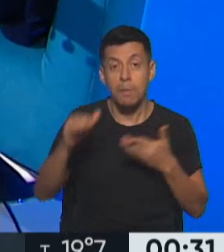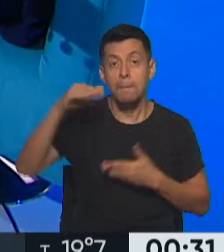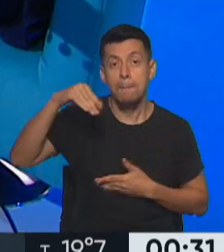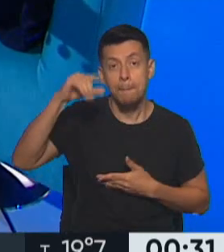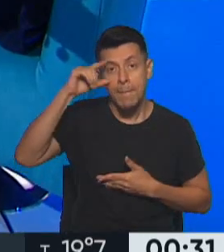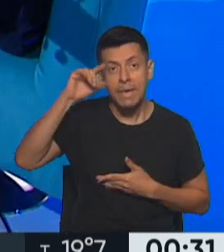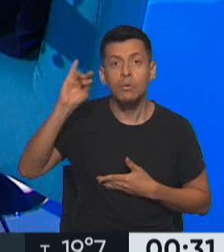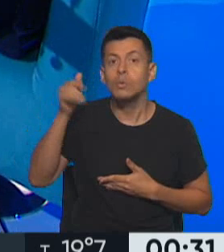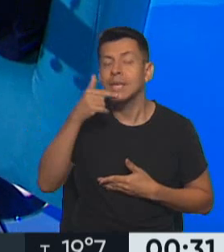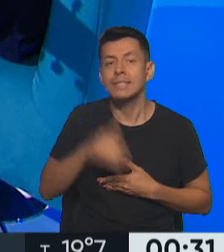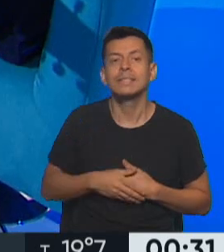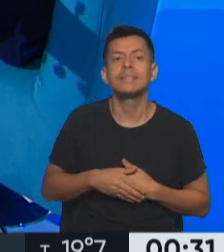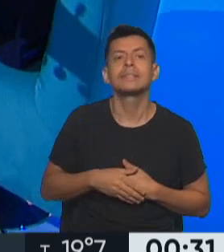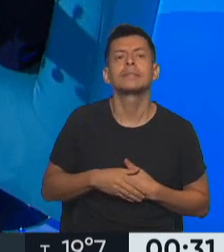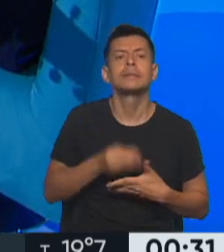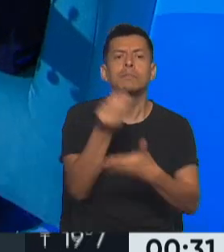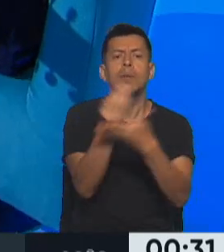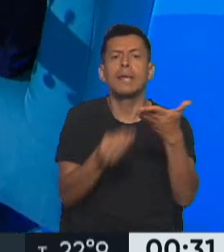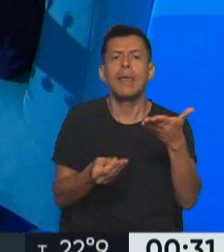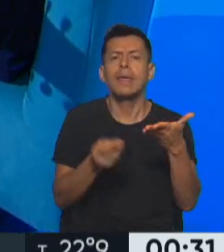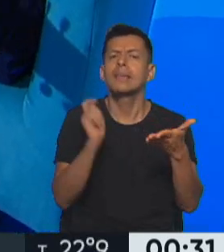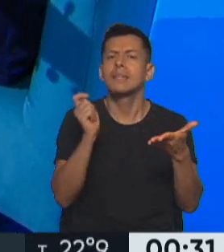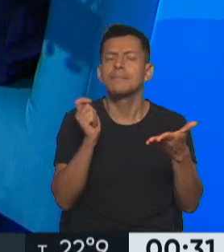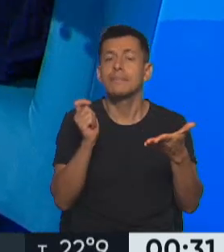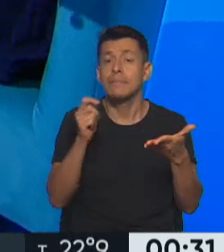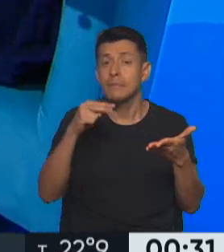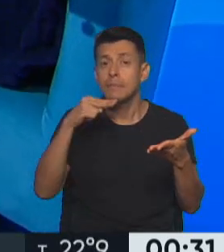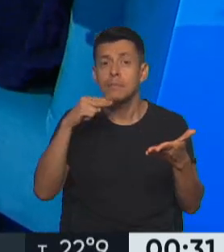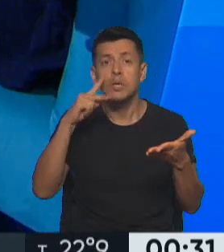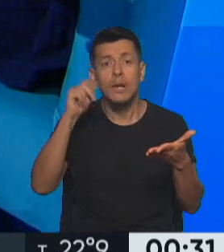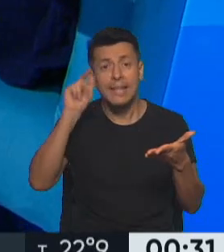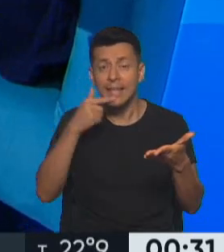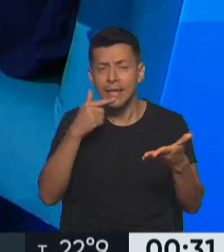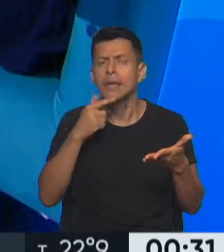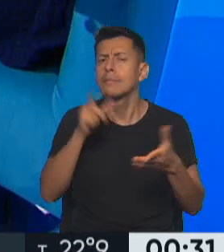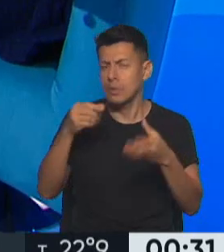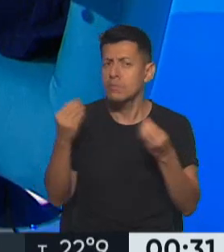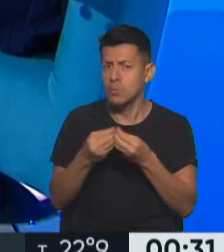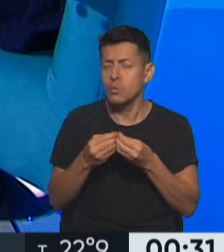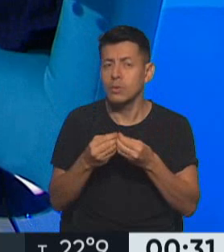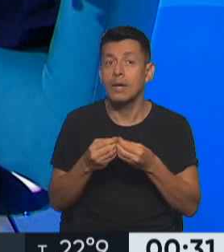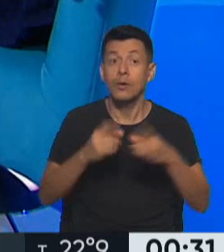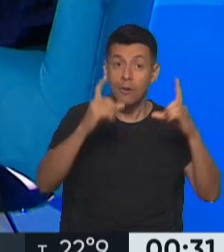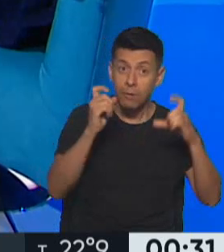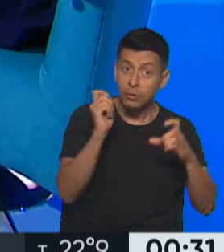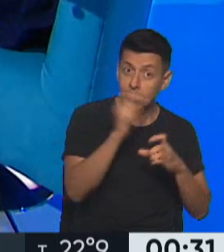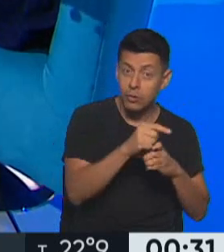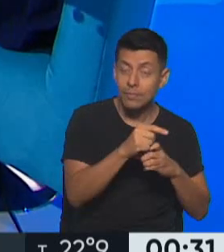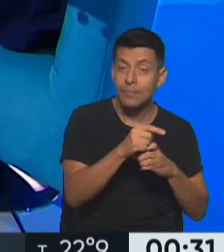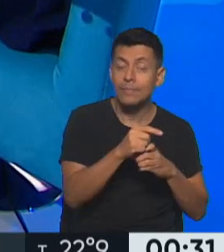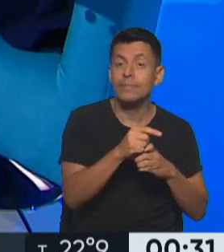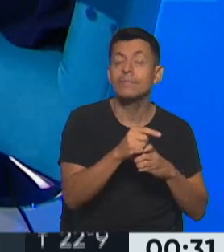Victoria, por Violeta. ¿Verdad? La portada es mucha gente trabajó. La foto es de quien además con